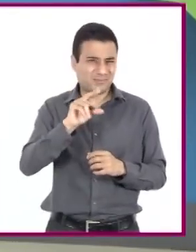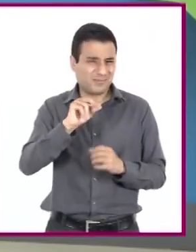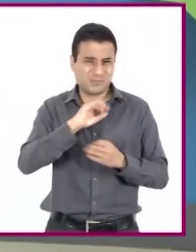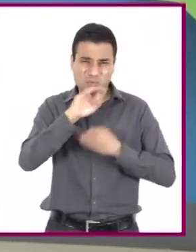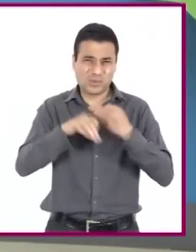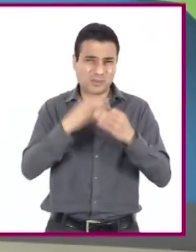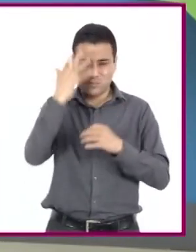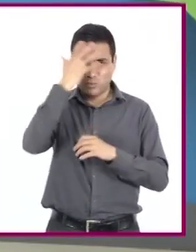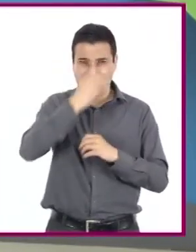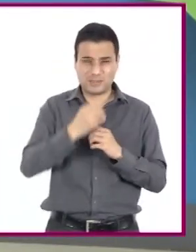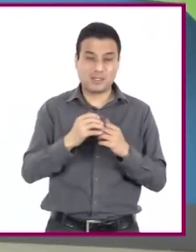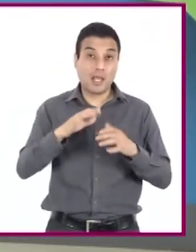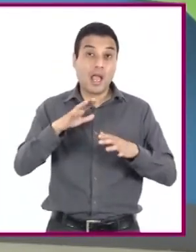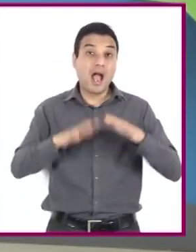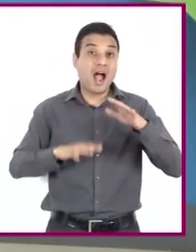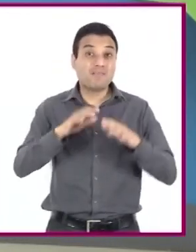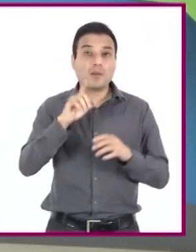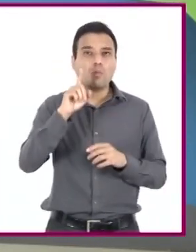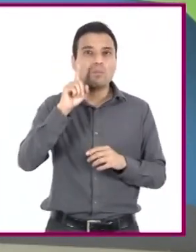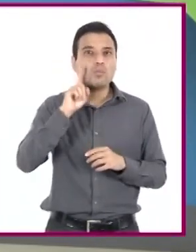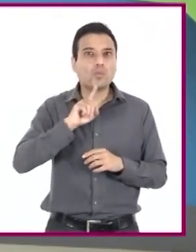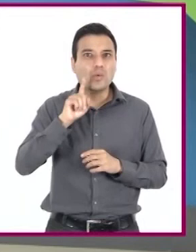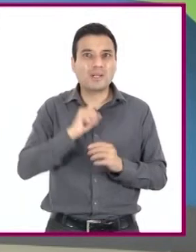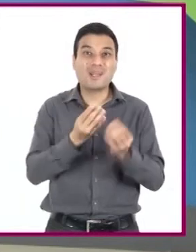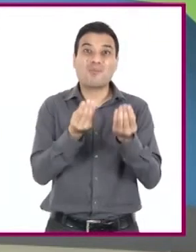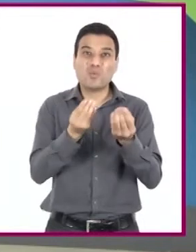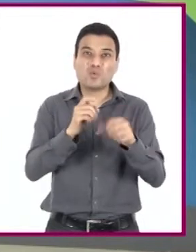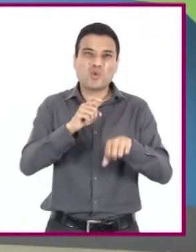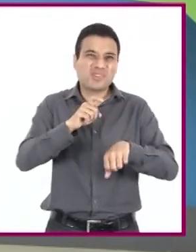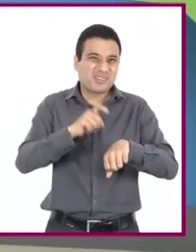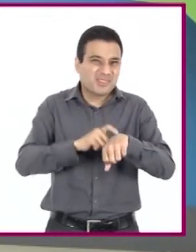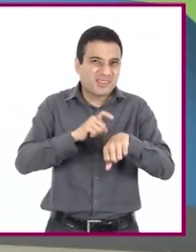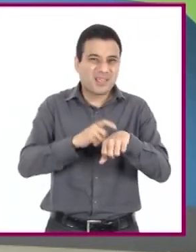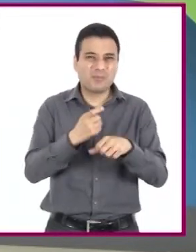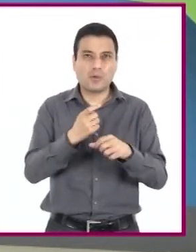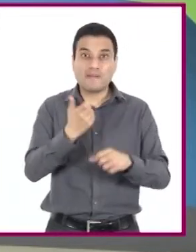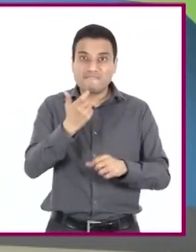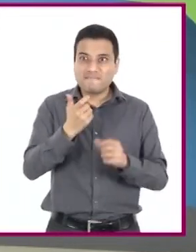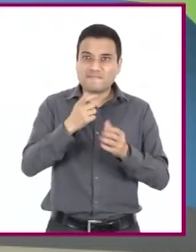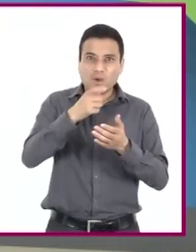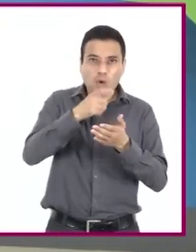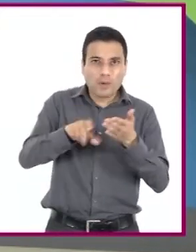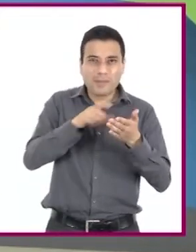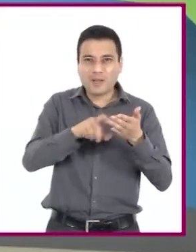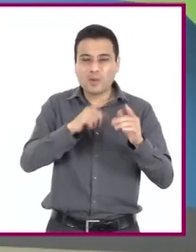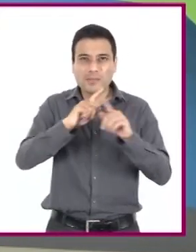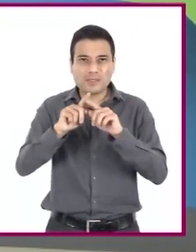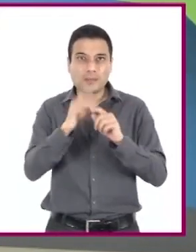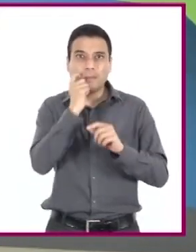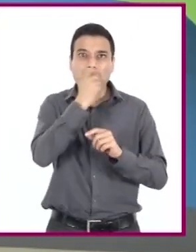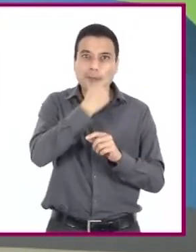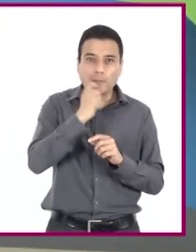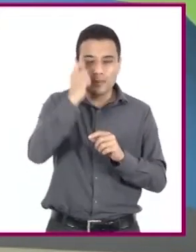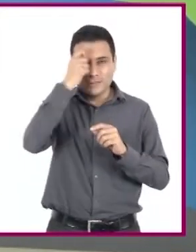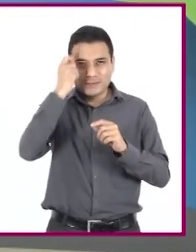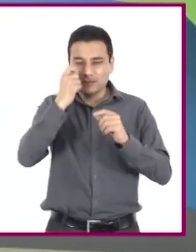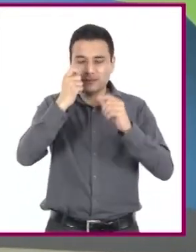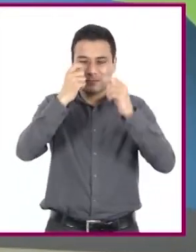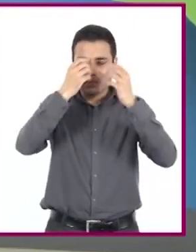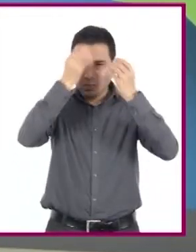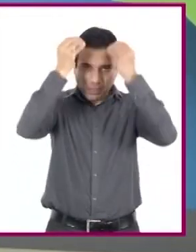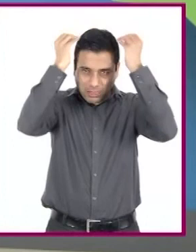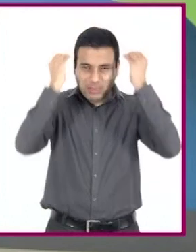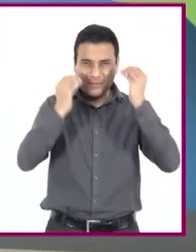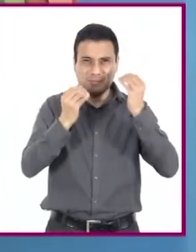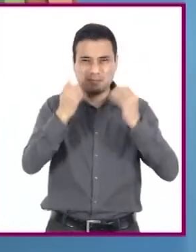las mujeres le dedican mucho más tiempo, energía y dinero a su apariencia que sus pares